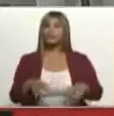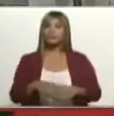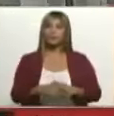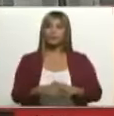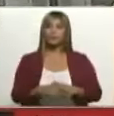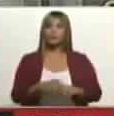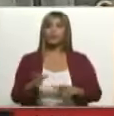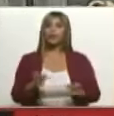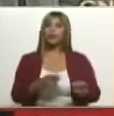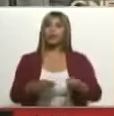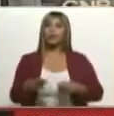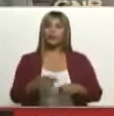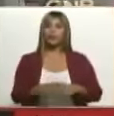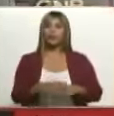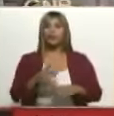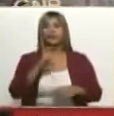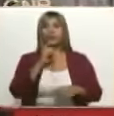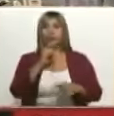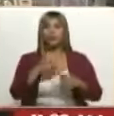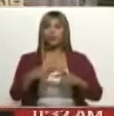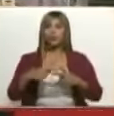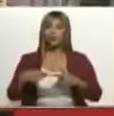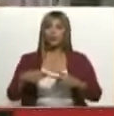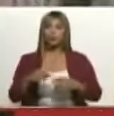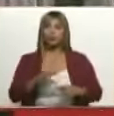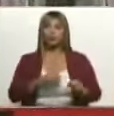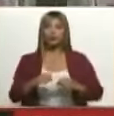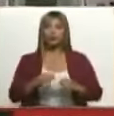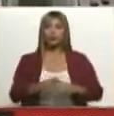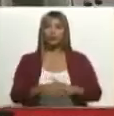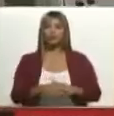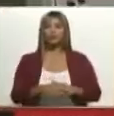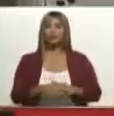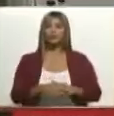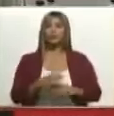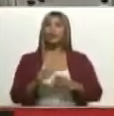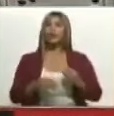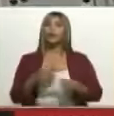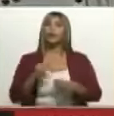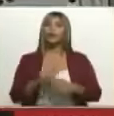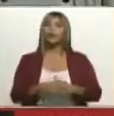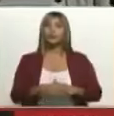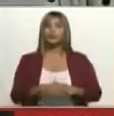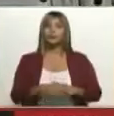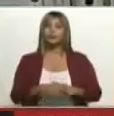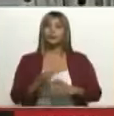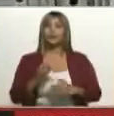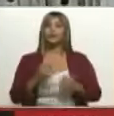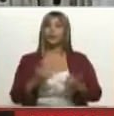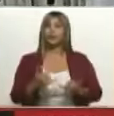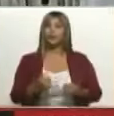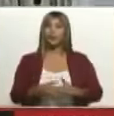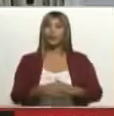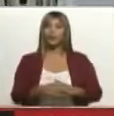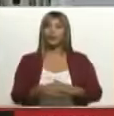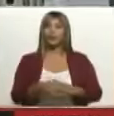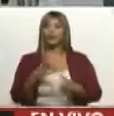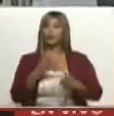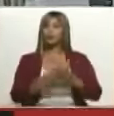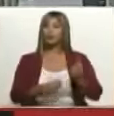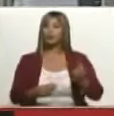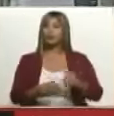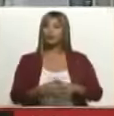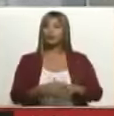en la búsqueda de quienes en otras acciones hayan estado, pues, en este momento se hayan fugado y